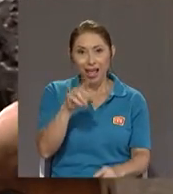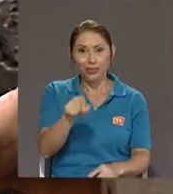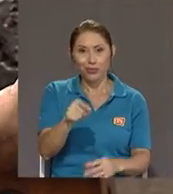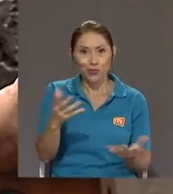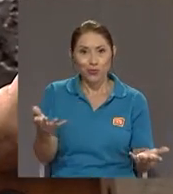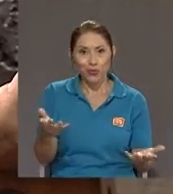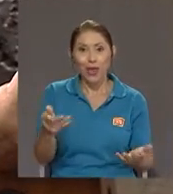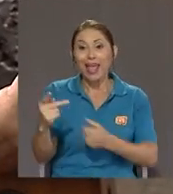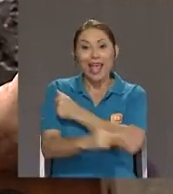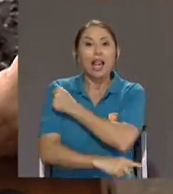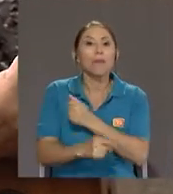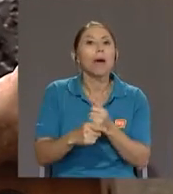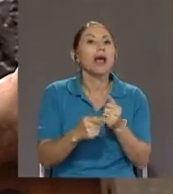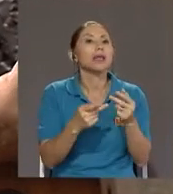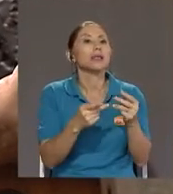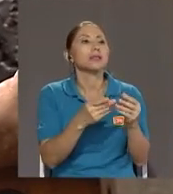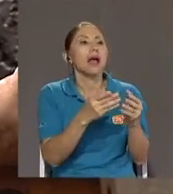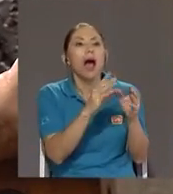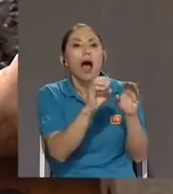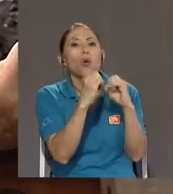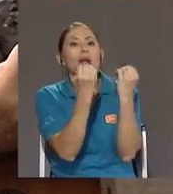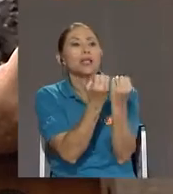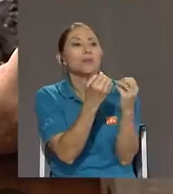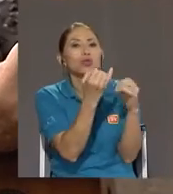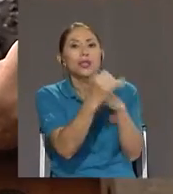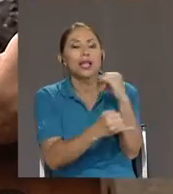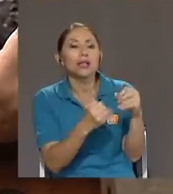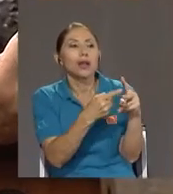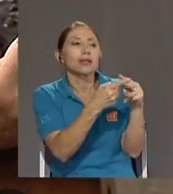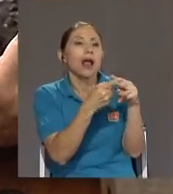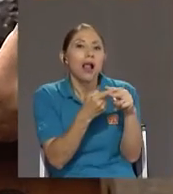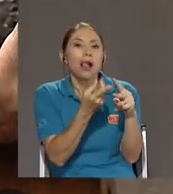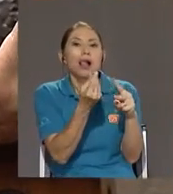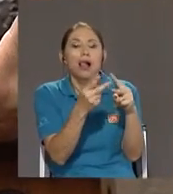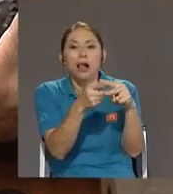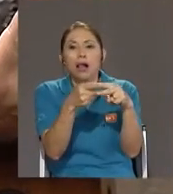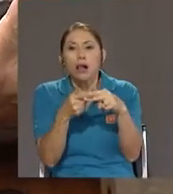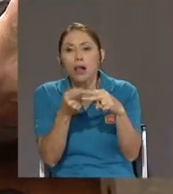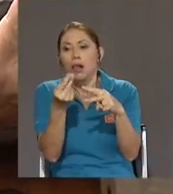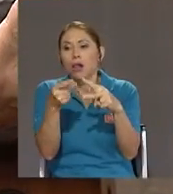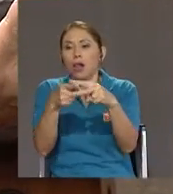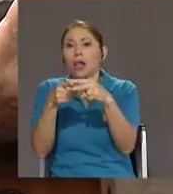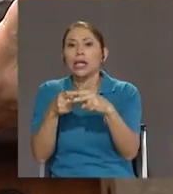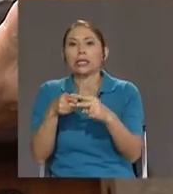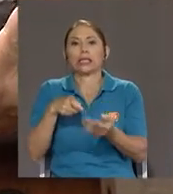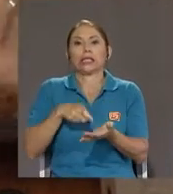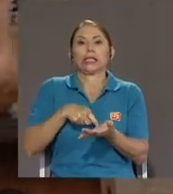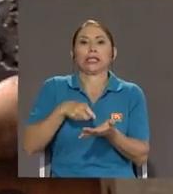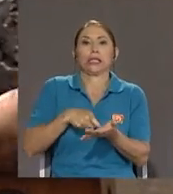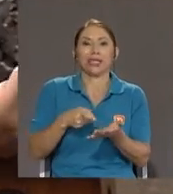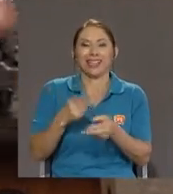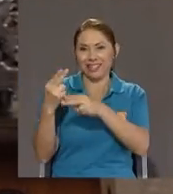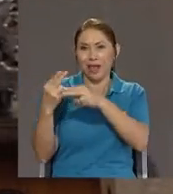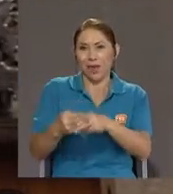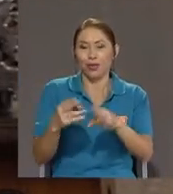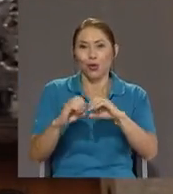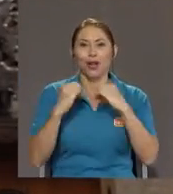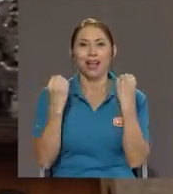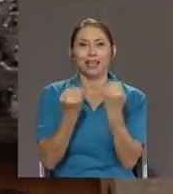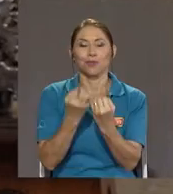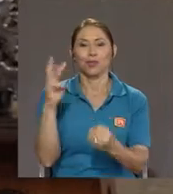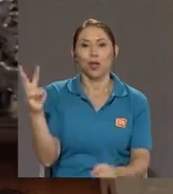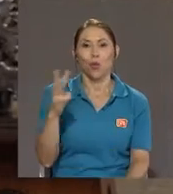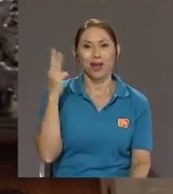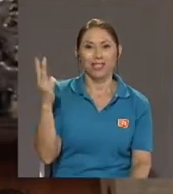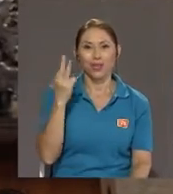los organismos internacionales, los tan mal llamados organismos de Washington, el país, el gobierno